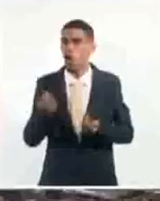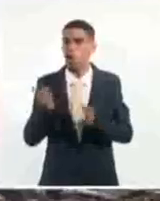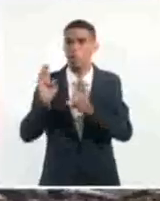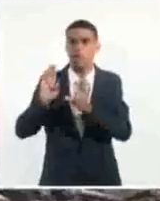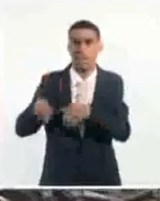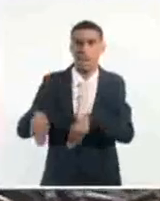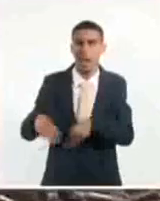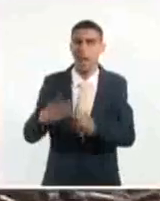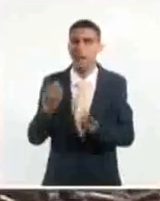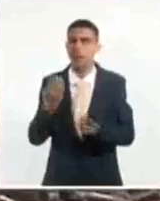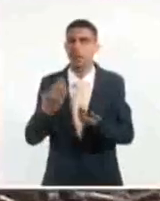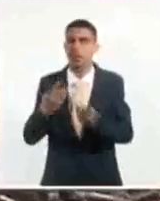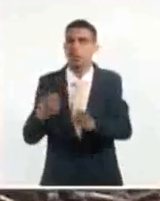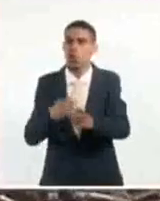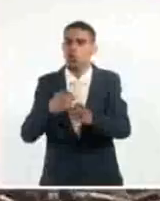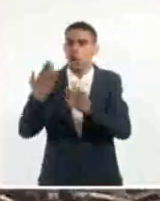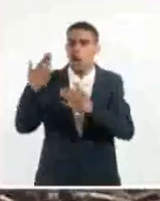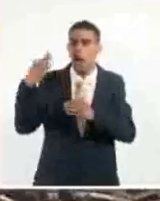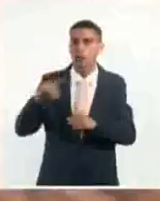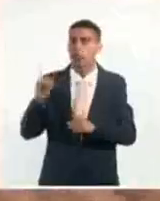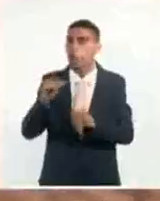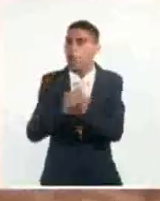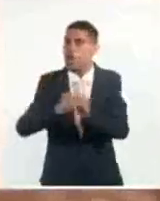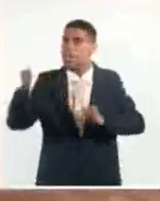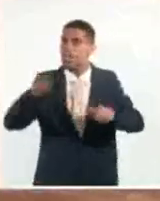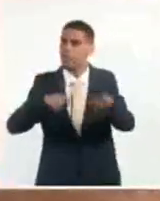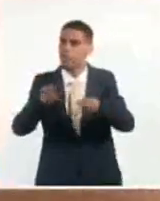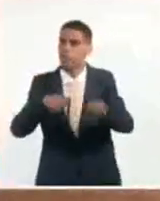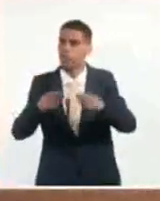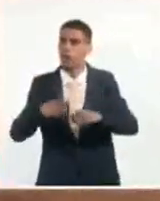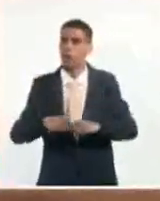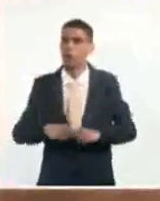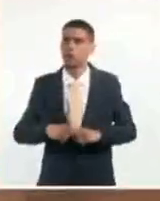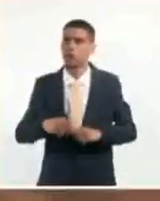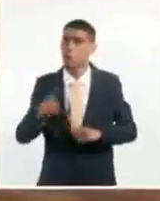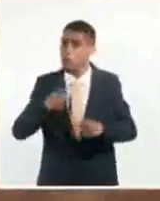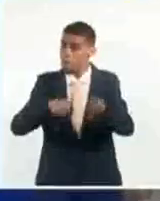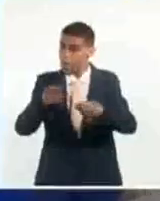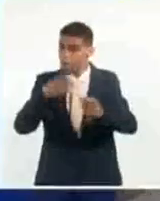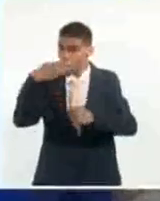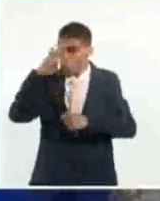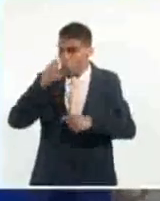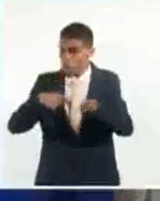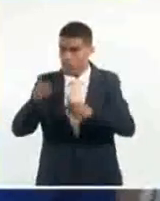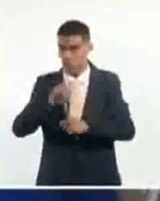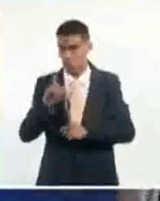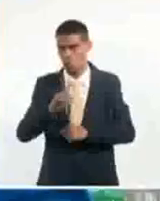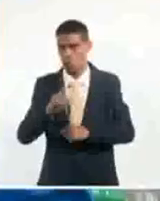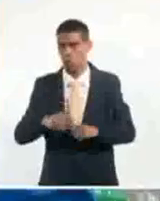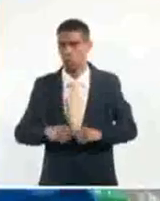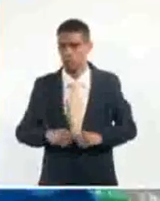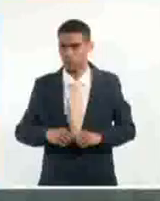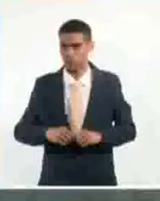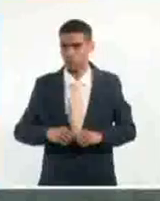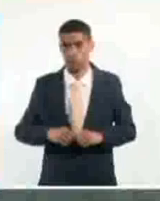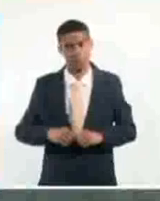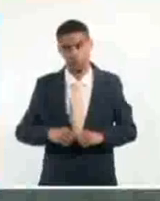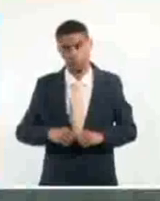sociales, no es el libre mercado, no es vender el país. Por el